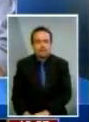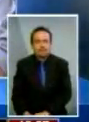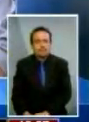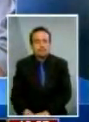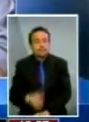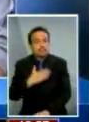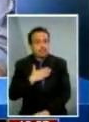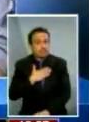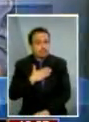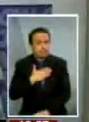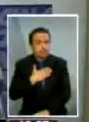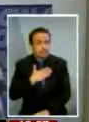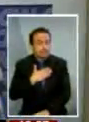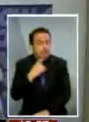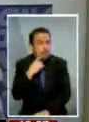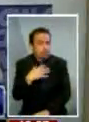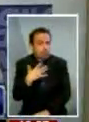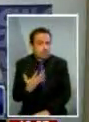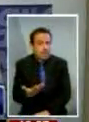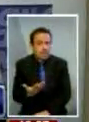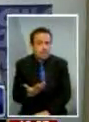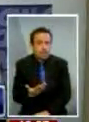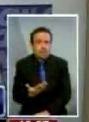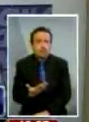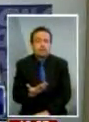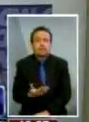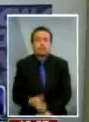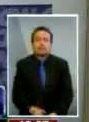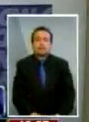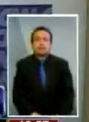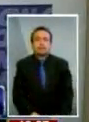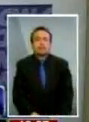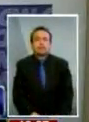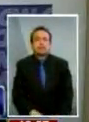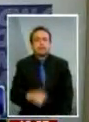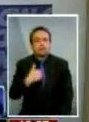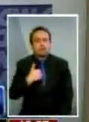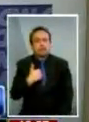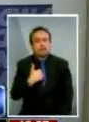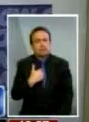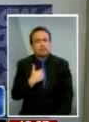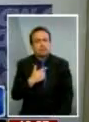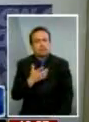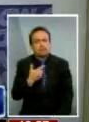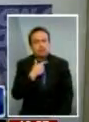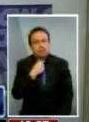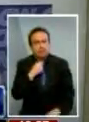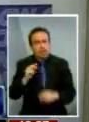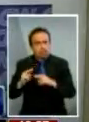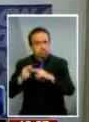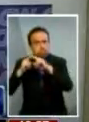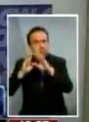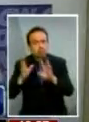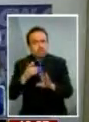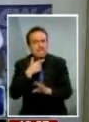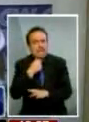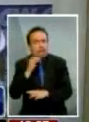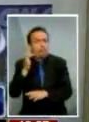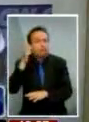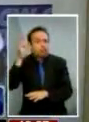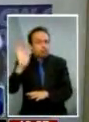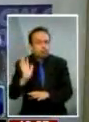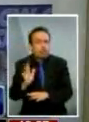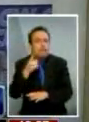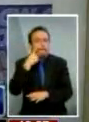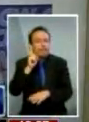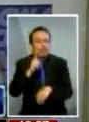Bueno, para nosotros es una cosa muy importante que vamos, en algún momento lo vamos a reconstruir, pero tenemos que